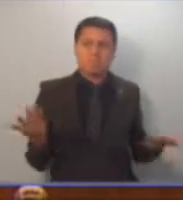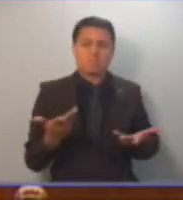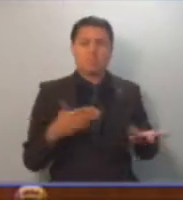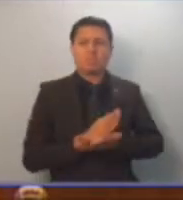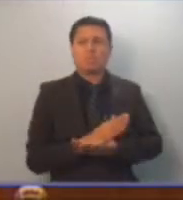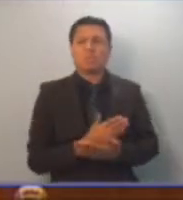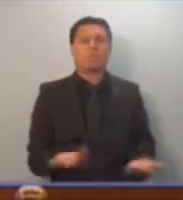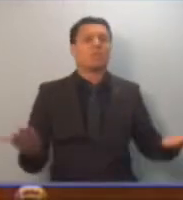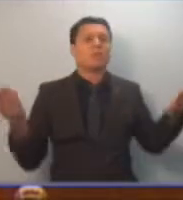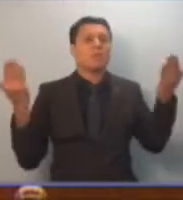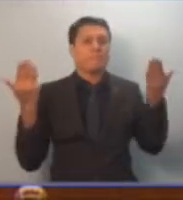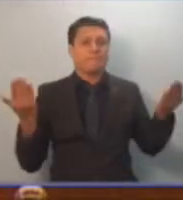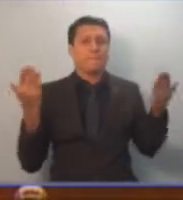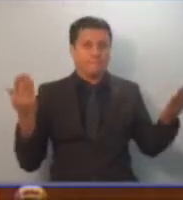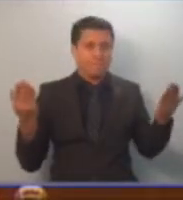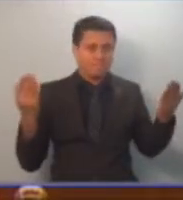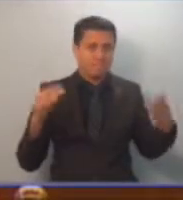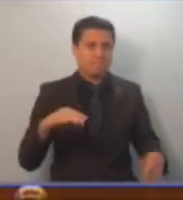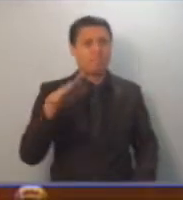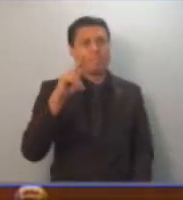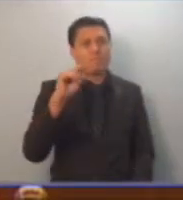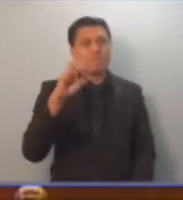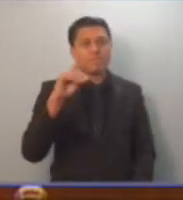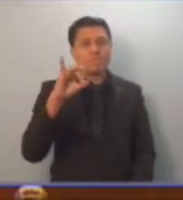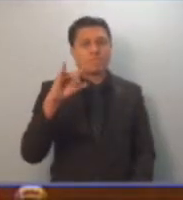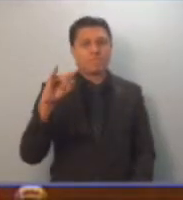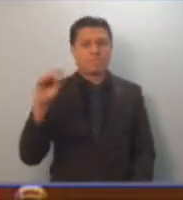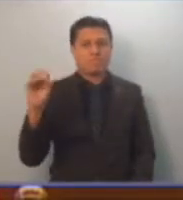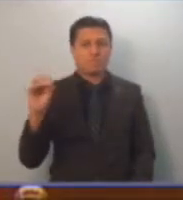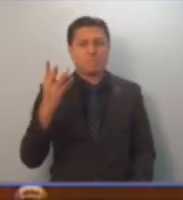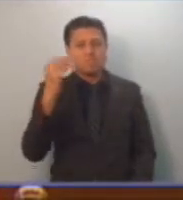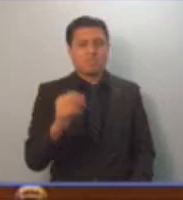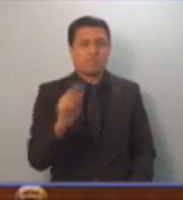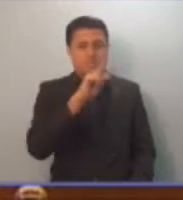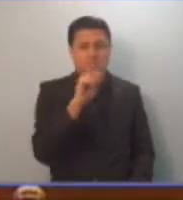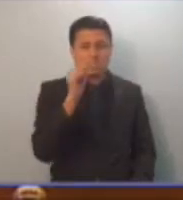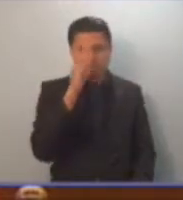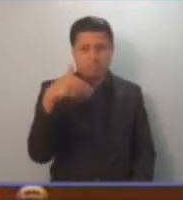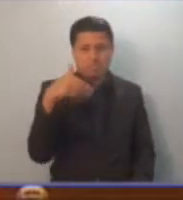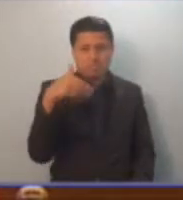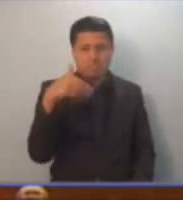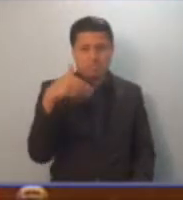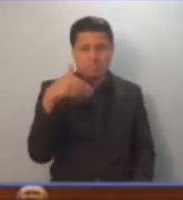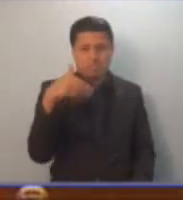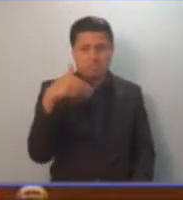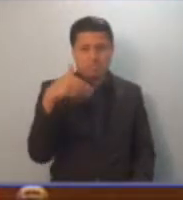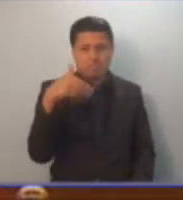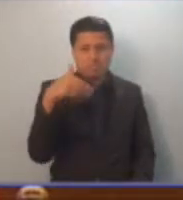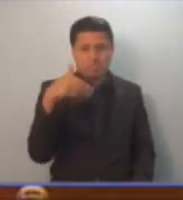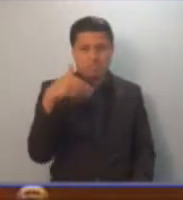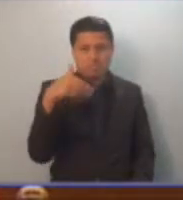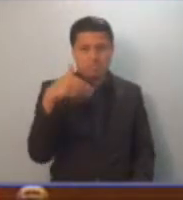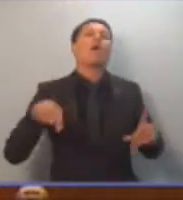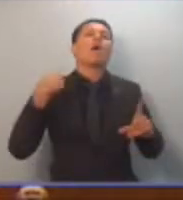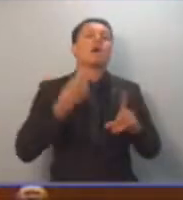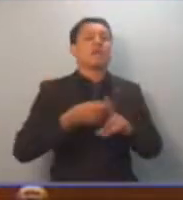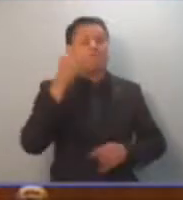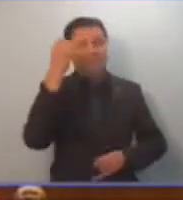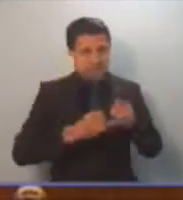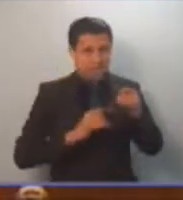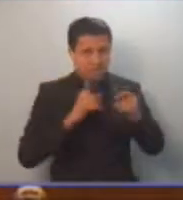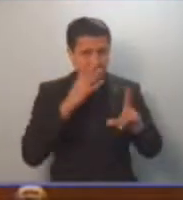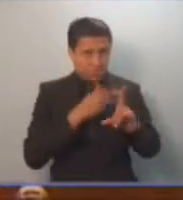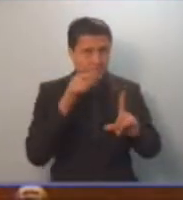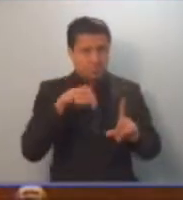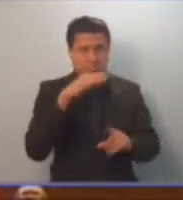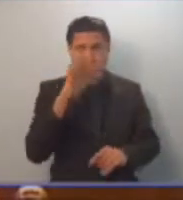Papa Benedicto XVI el 22 de febrero del 2013 hasta el final de su misión en